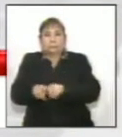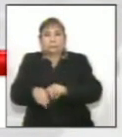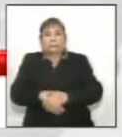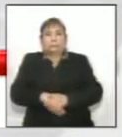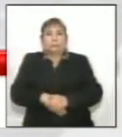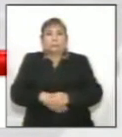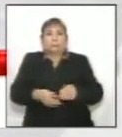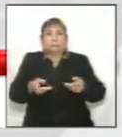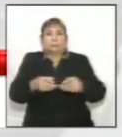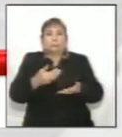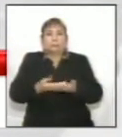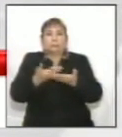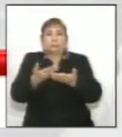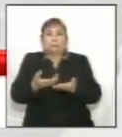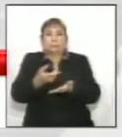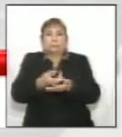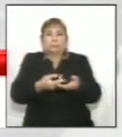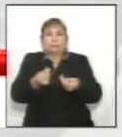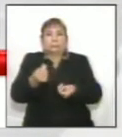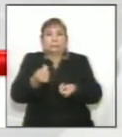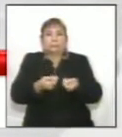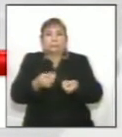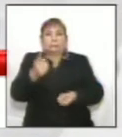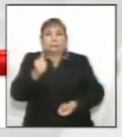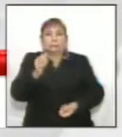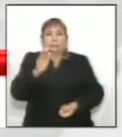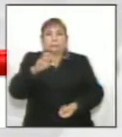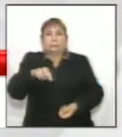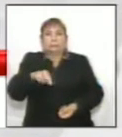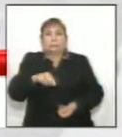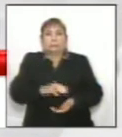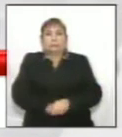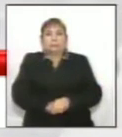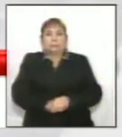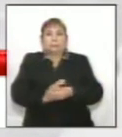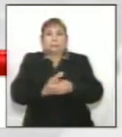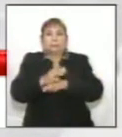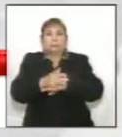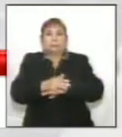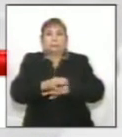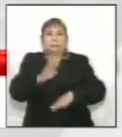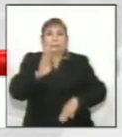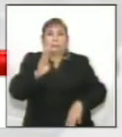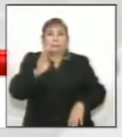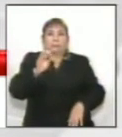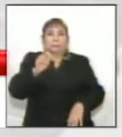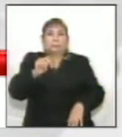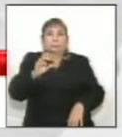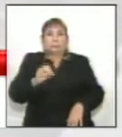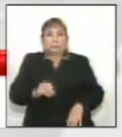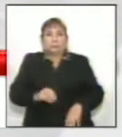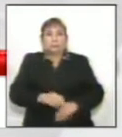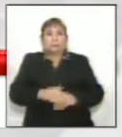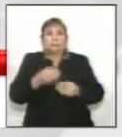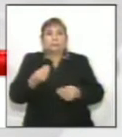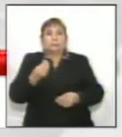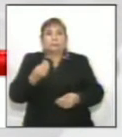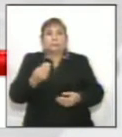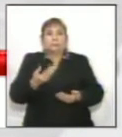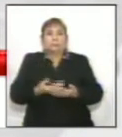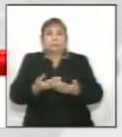se trata de darles dinero a la AFP y a través del bono de reconocimiento? ¿Por qué ese